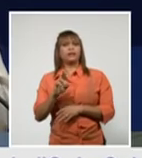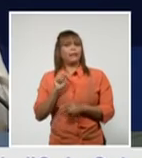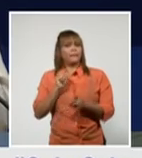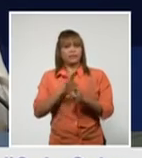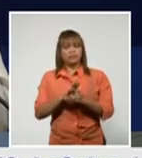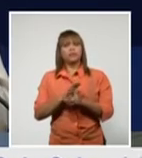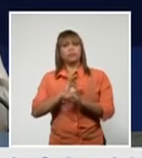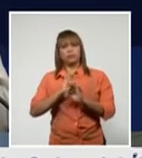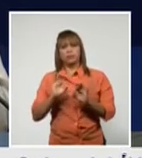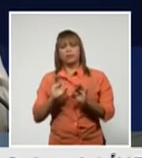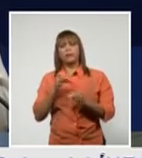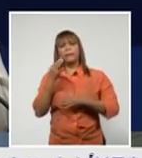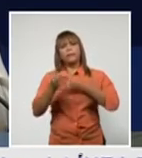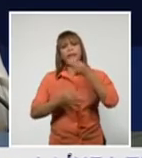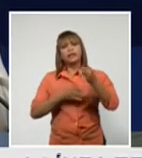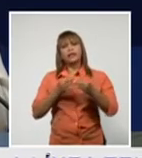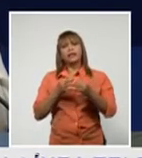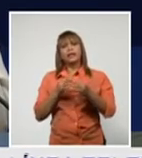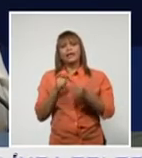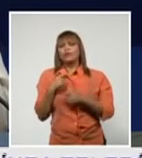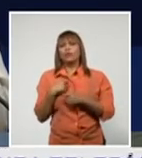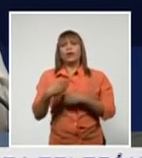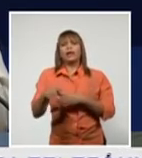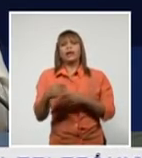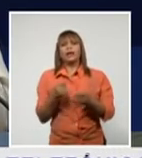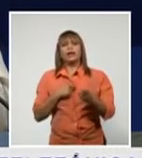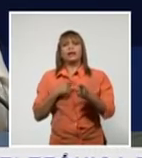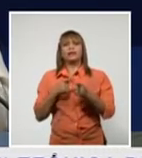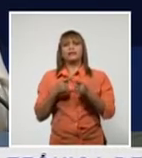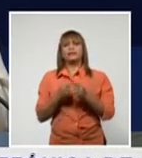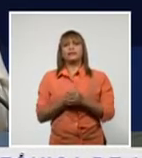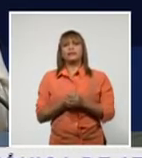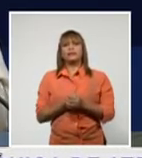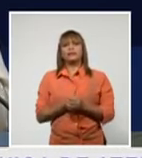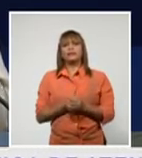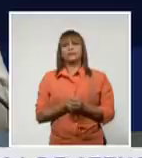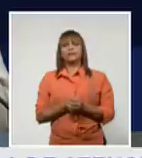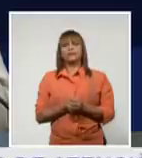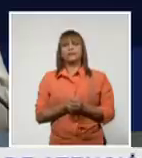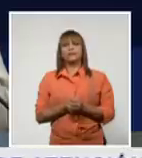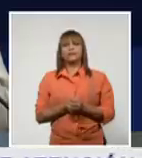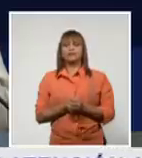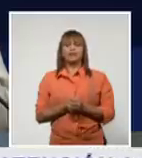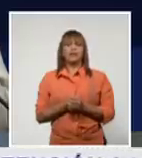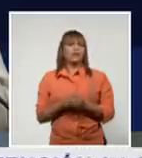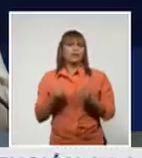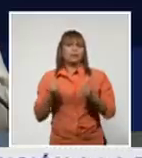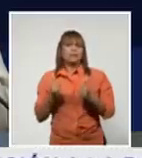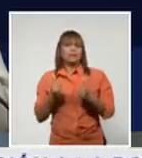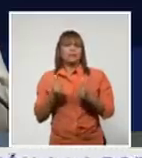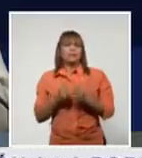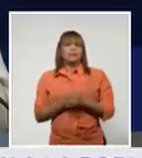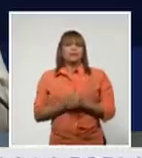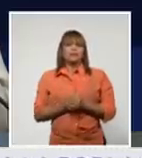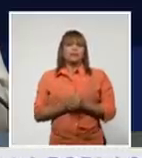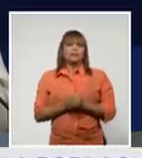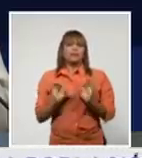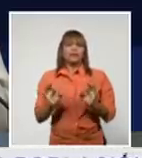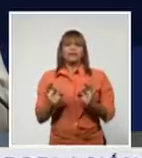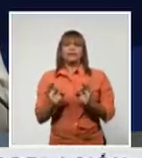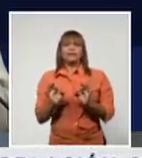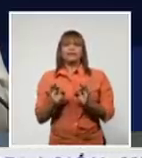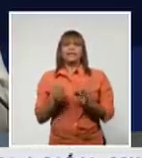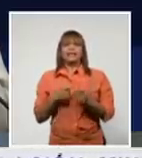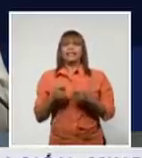Realmente el término de tira y afloja no me parece muy correcto, pero bueno, es un término muy criollo, ¿no? Y